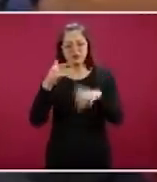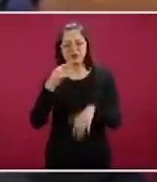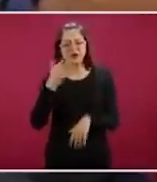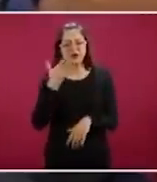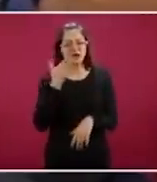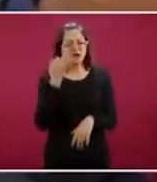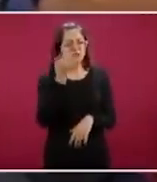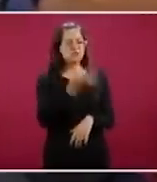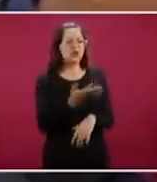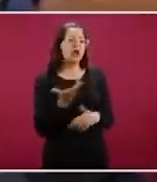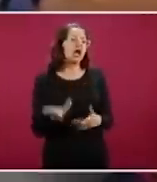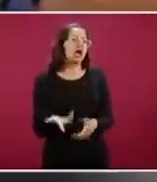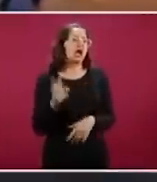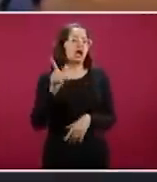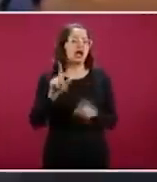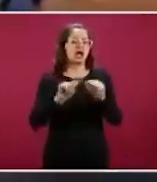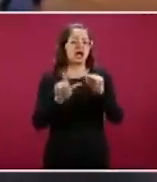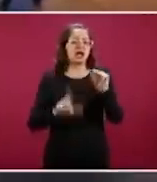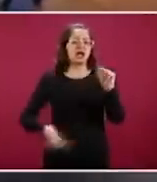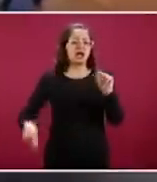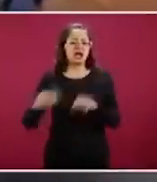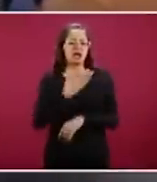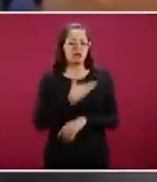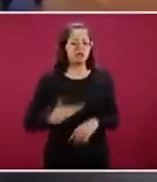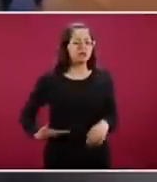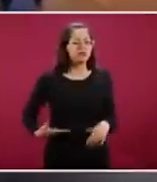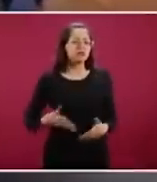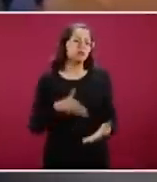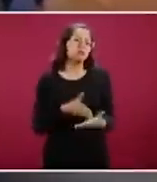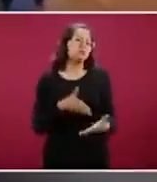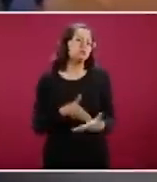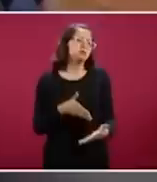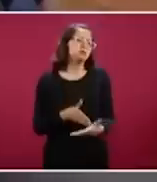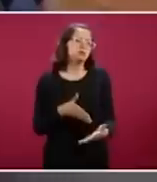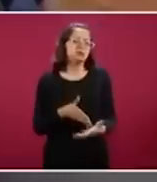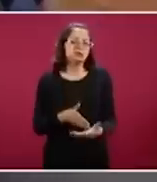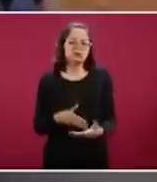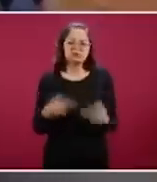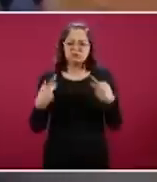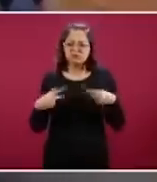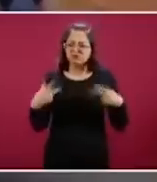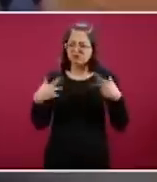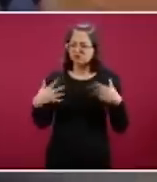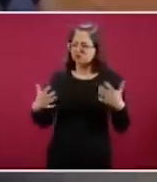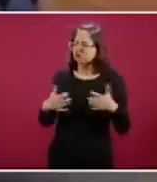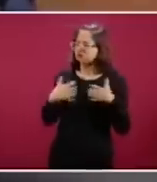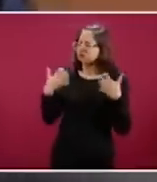el presidente de la República tiene bloqueado ahí. La gente